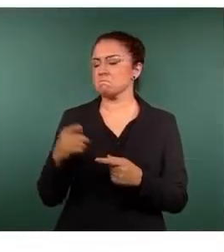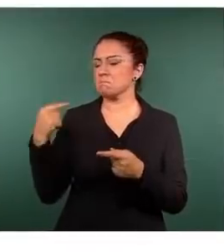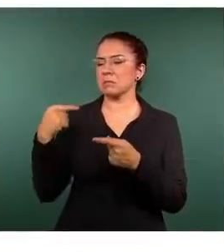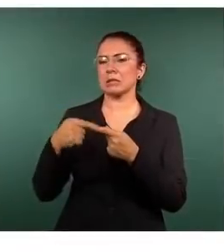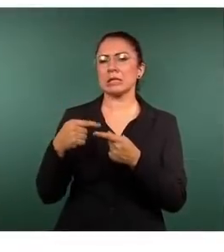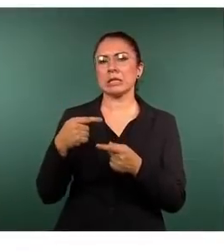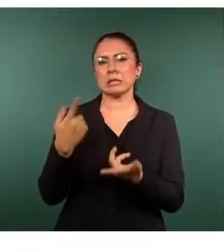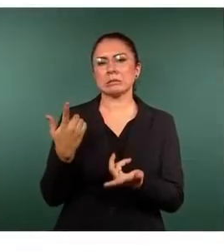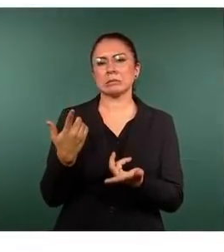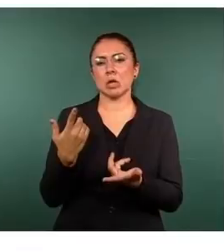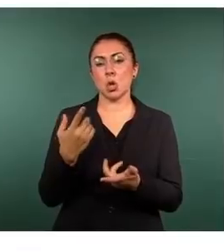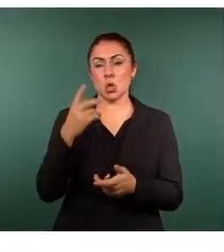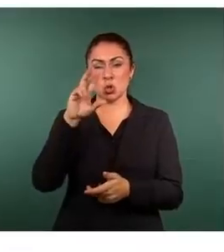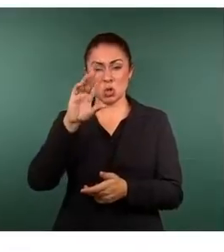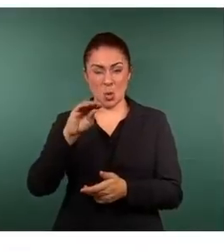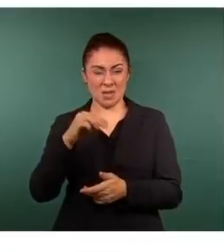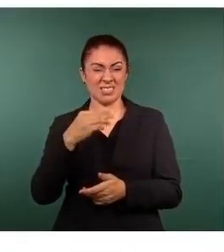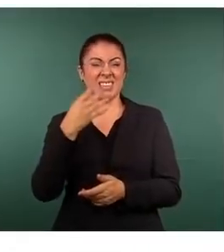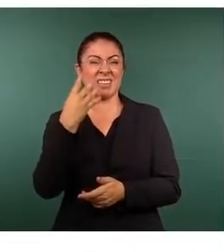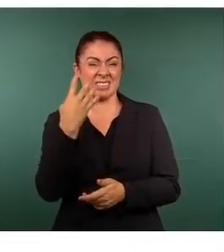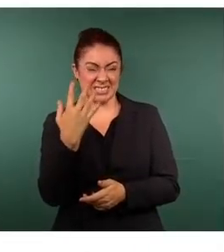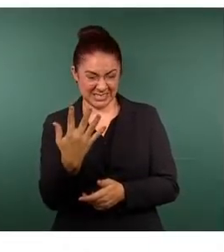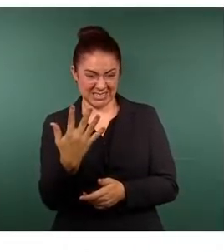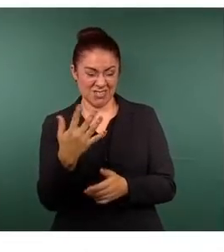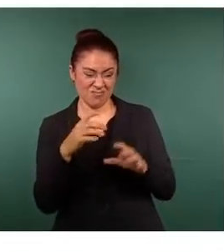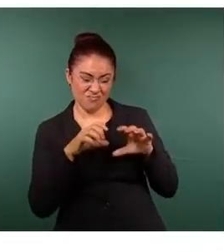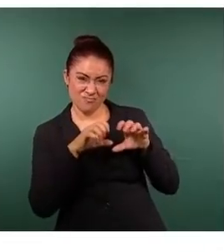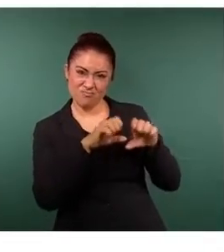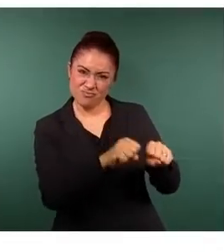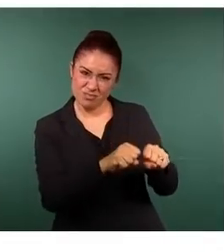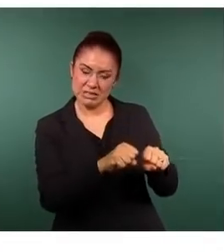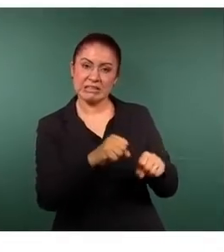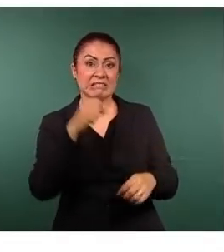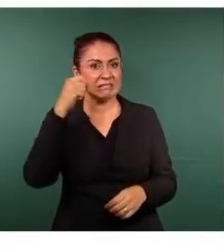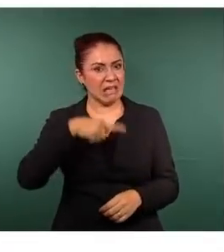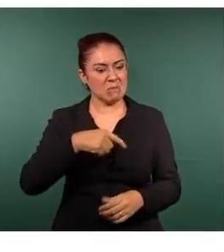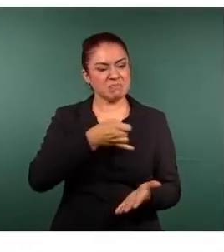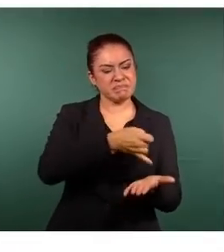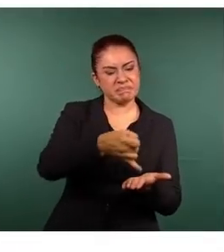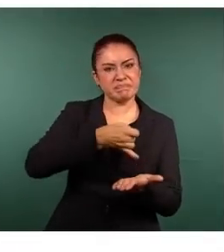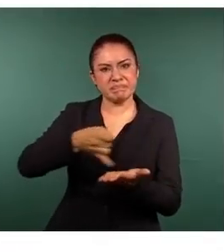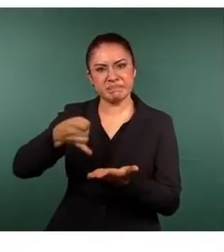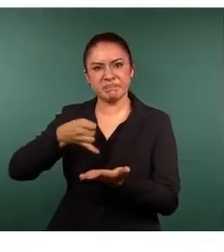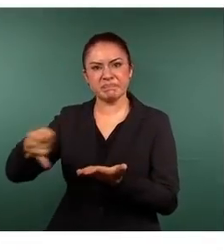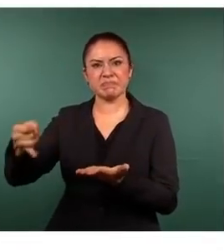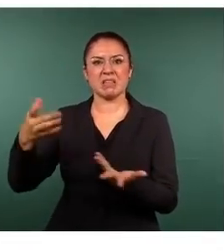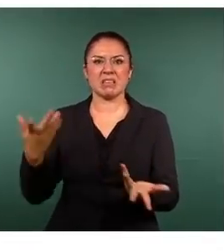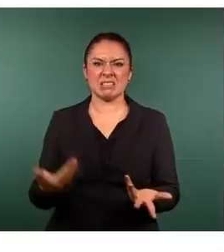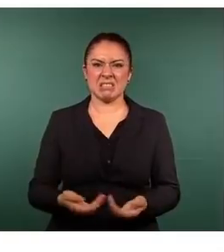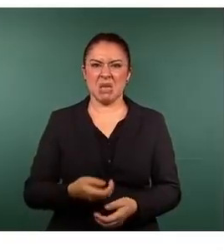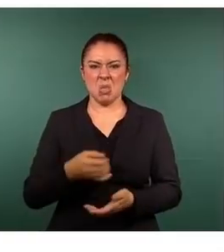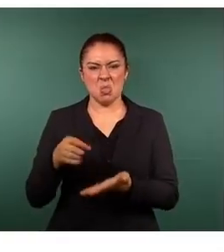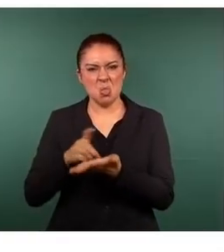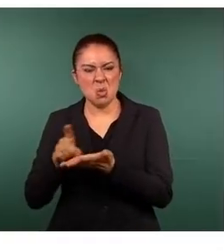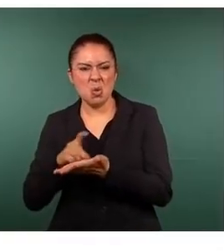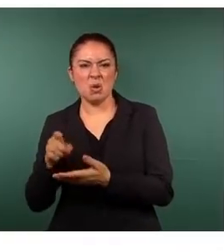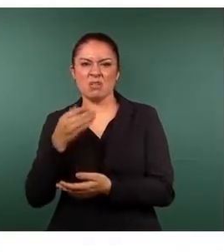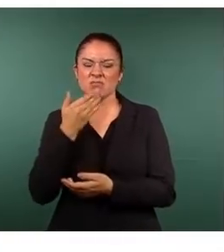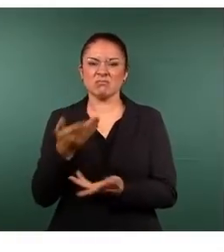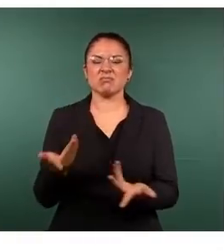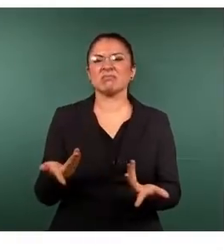95 detenidos casi 400 plantíos de marihuana tenemos también kilogramos